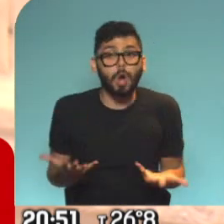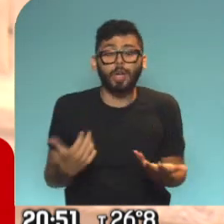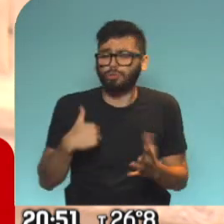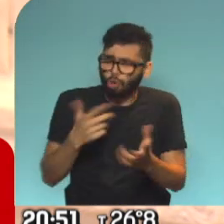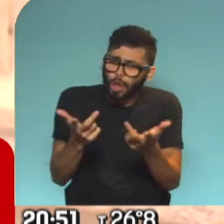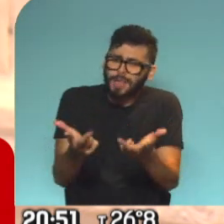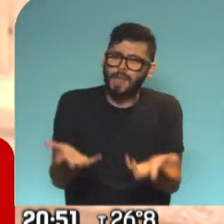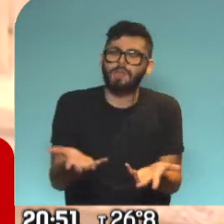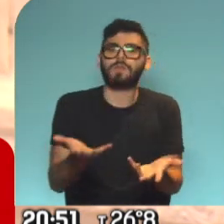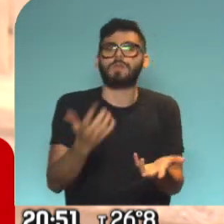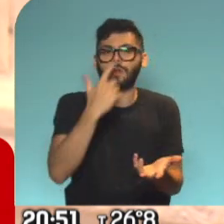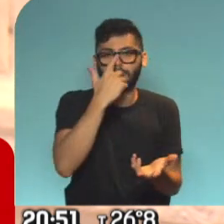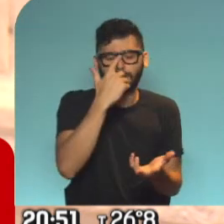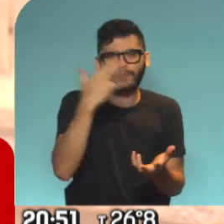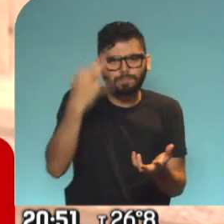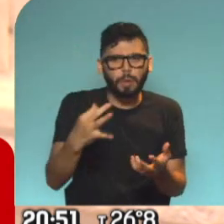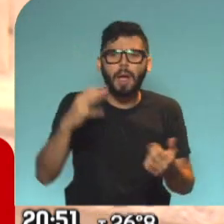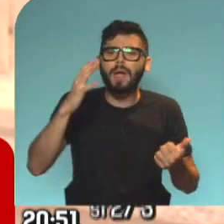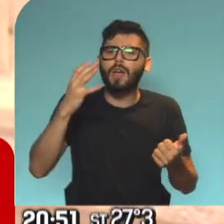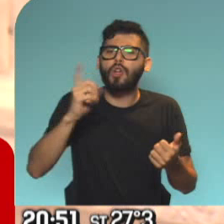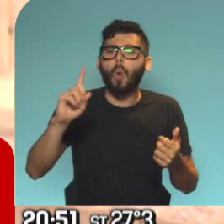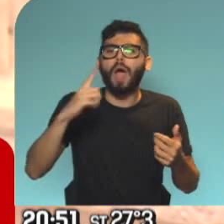digo que hay que ir mes a mes viendo